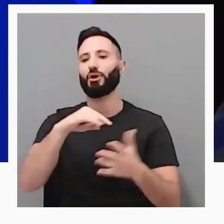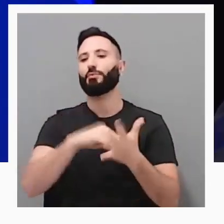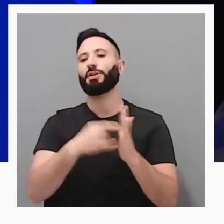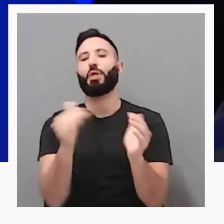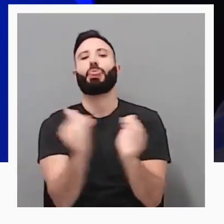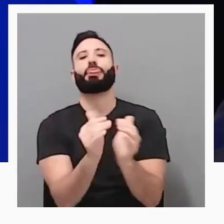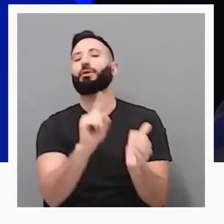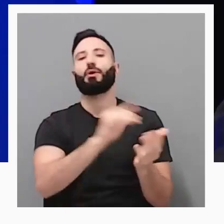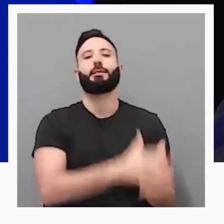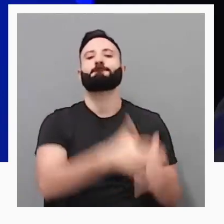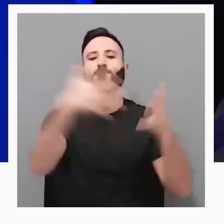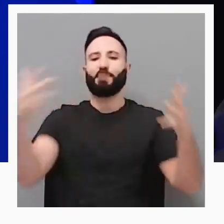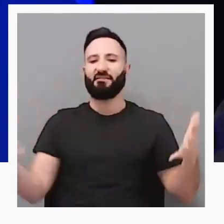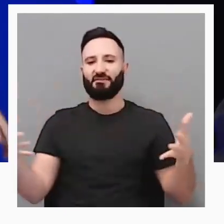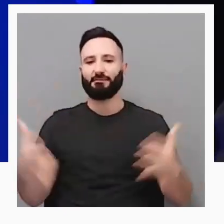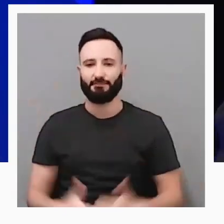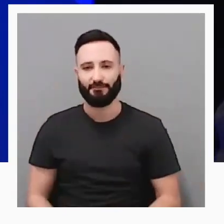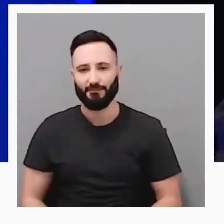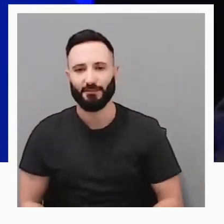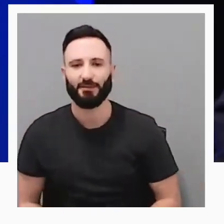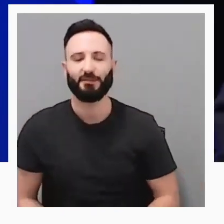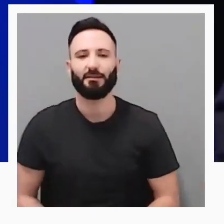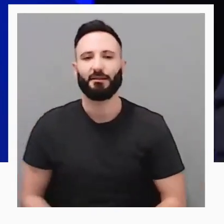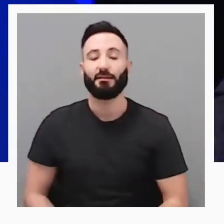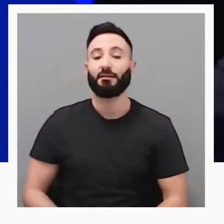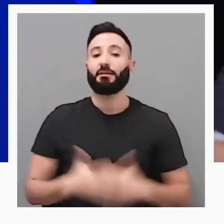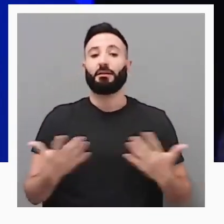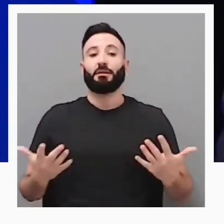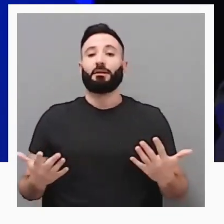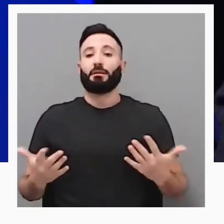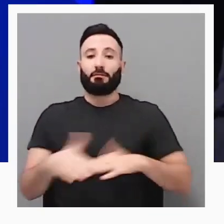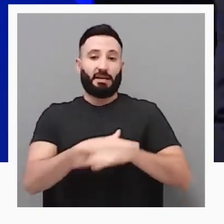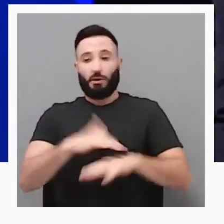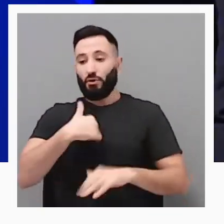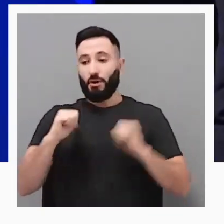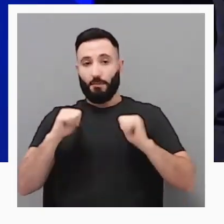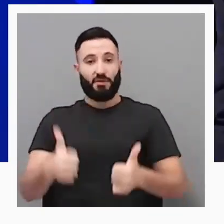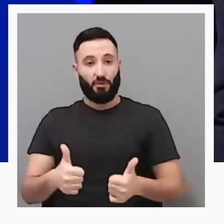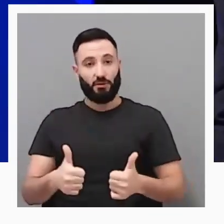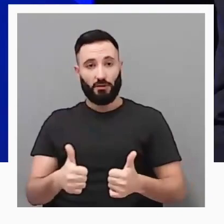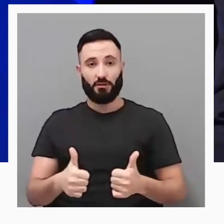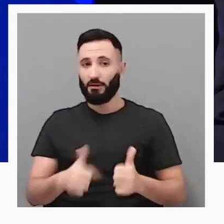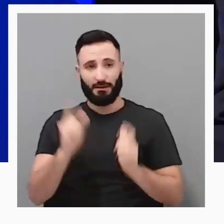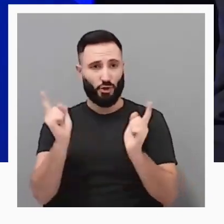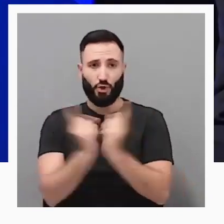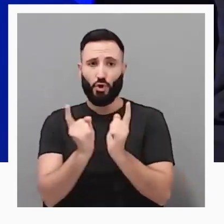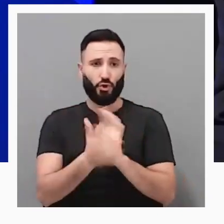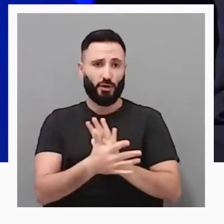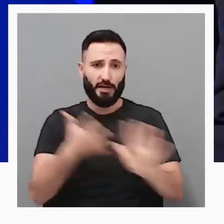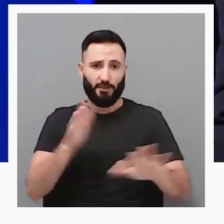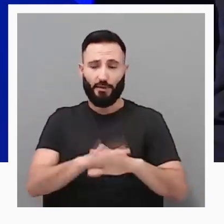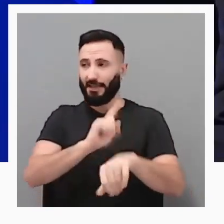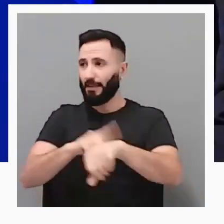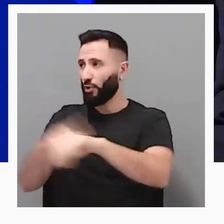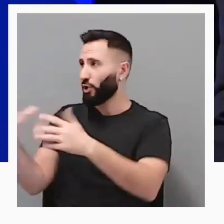sean proyectos mayoritarios? Bueno, pues básicamente, y empezando por mí, muy rápido, para que todos tengamos tiempo,